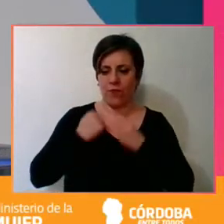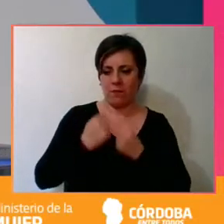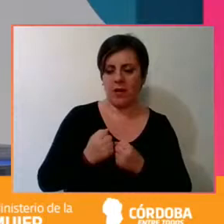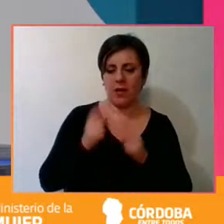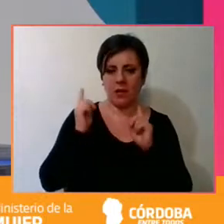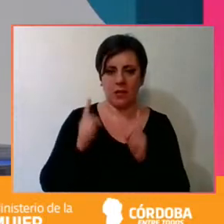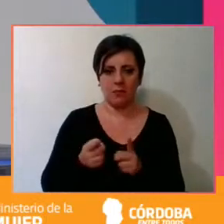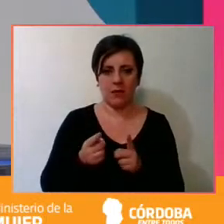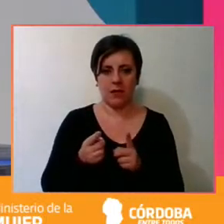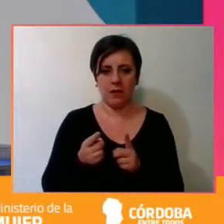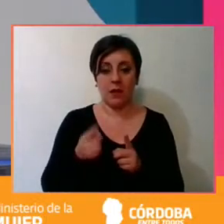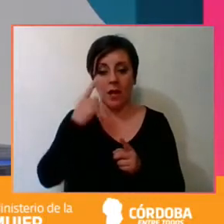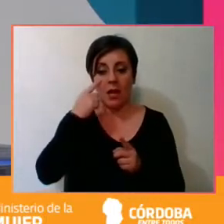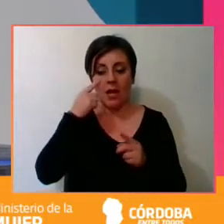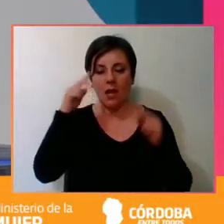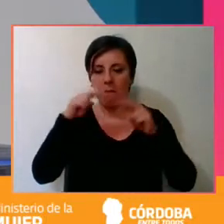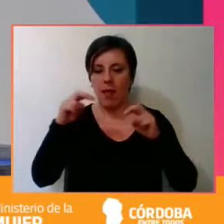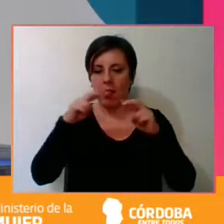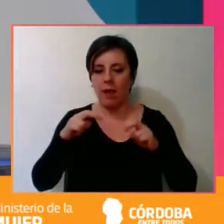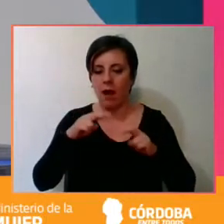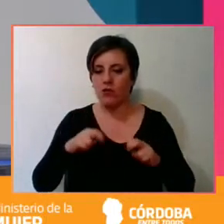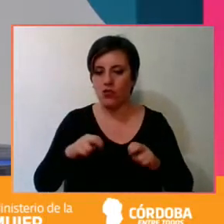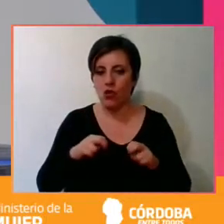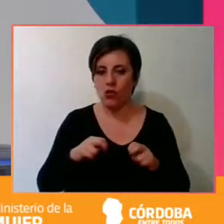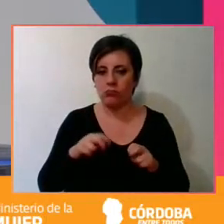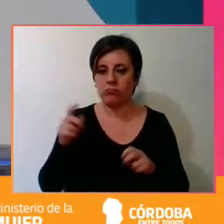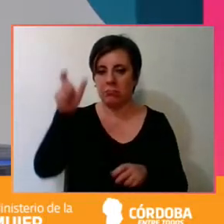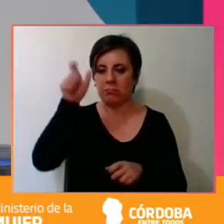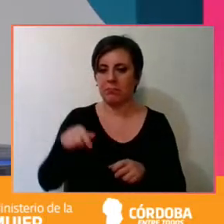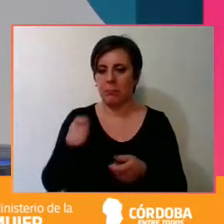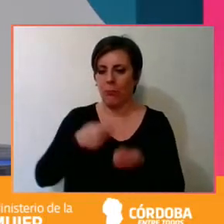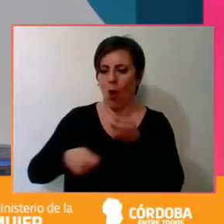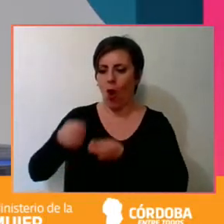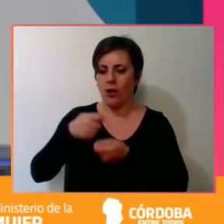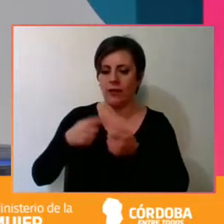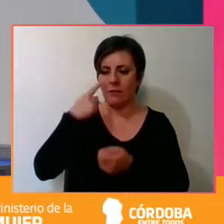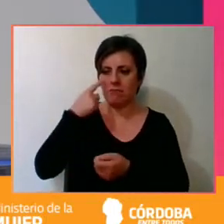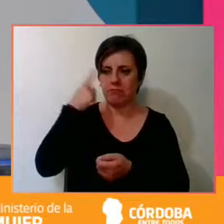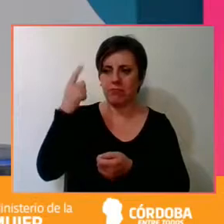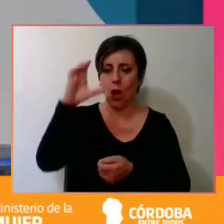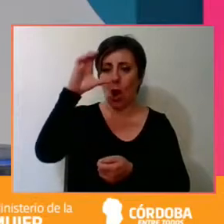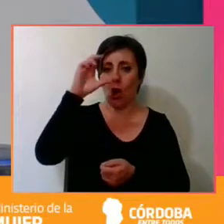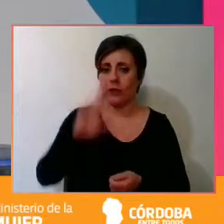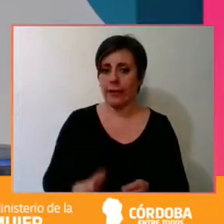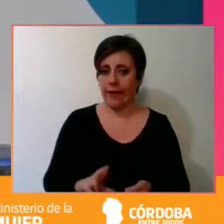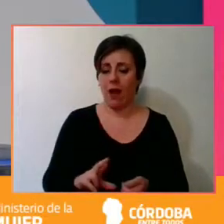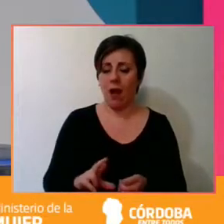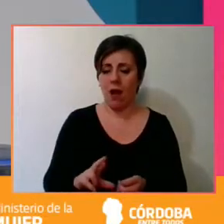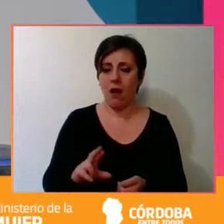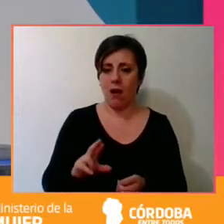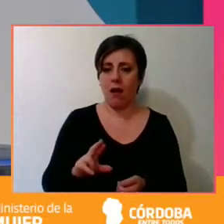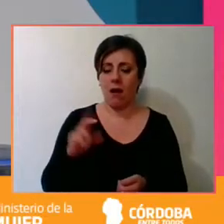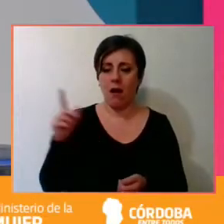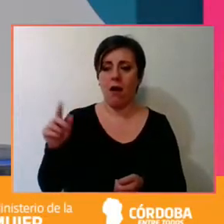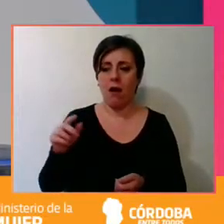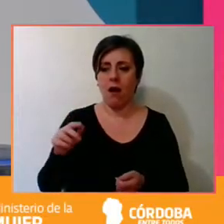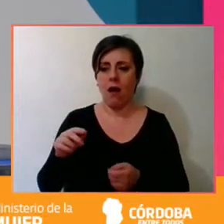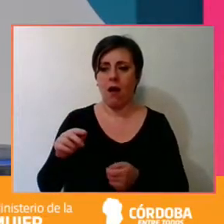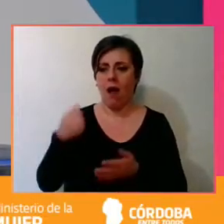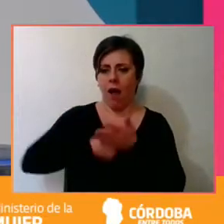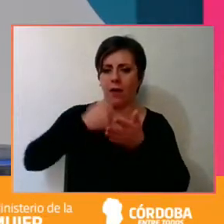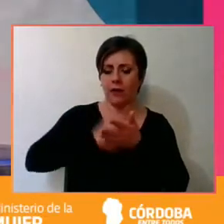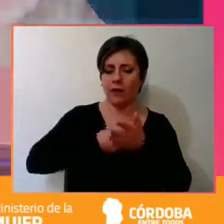la investigación, es una política muy reconocida en Costa Rica, es activista por los derechos humanos de